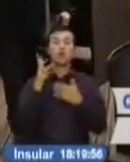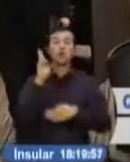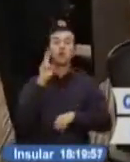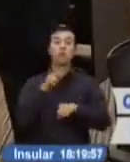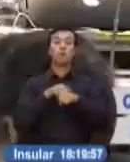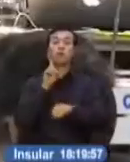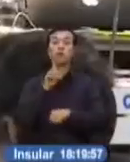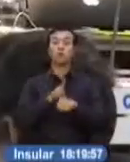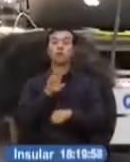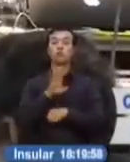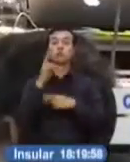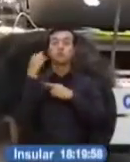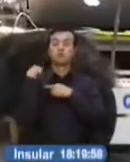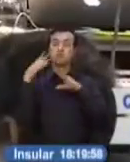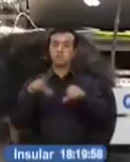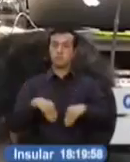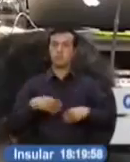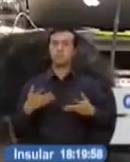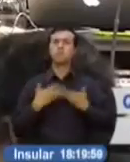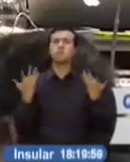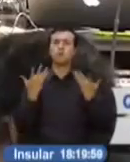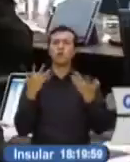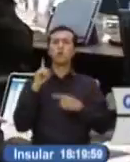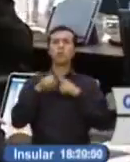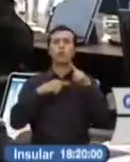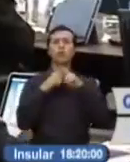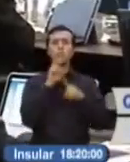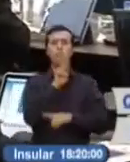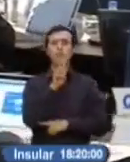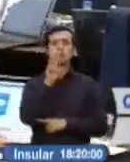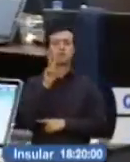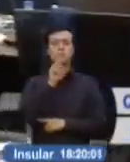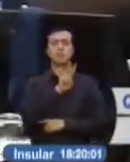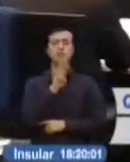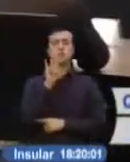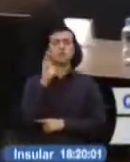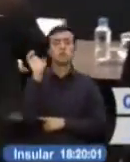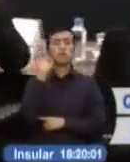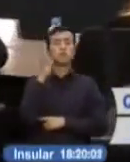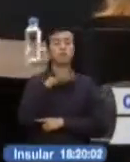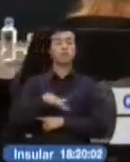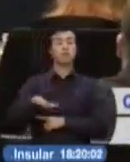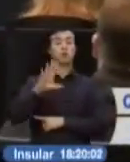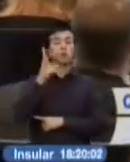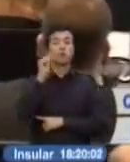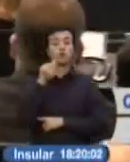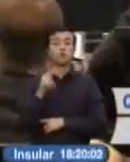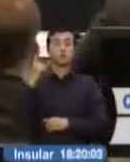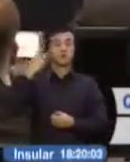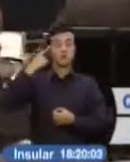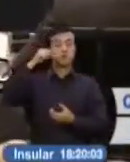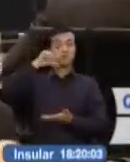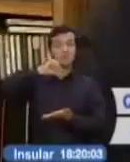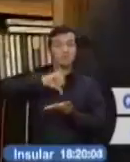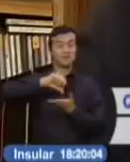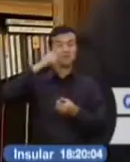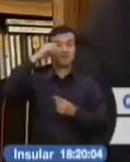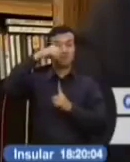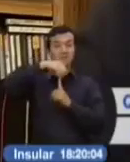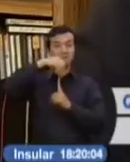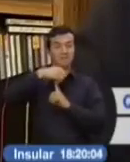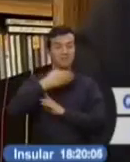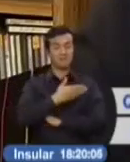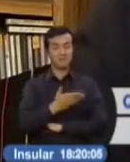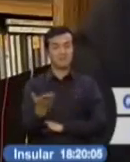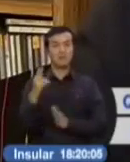de esta responsabilidad. El encuentro se cumplirá el 26 y 27 de enero en la sede de UNASUR, en la ciudad mitad del mundo.